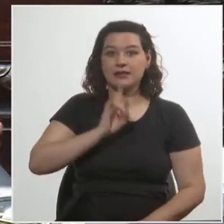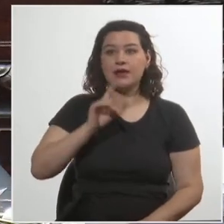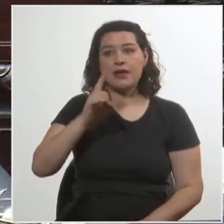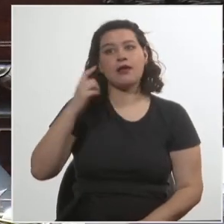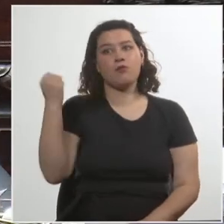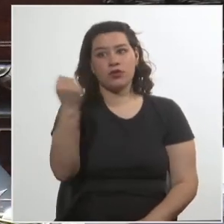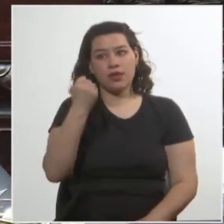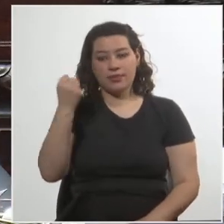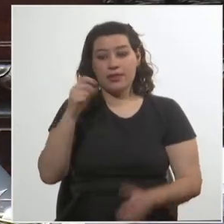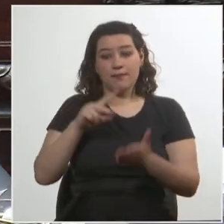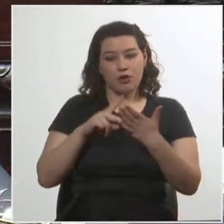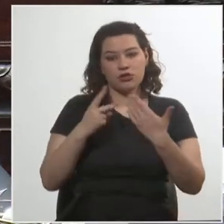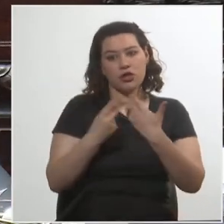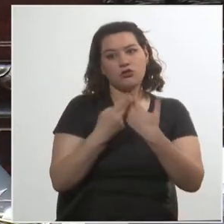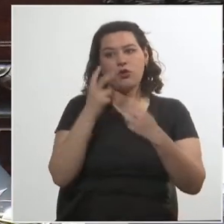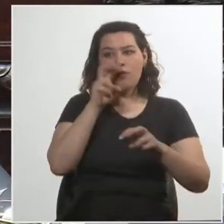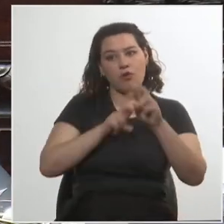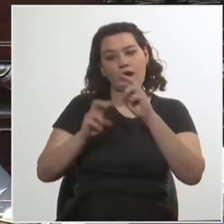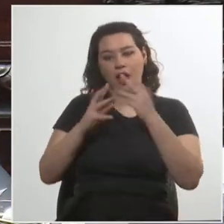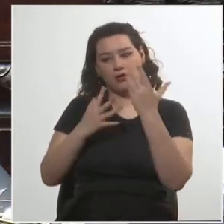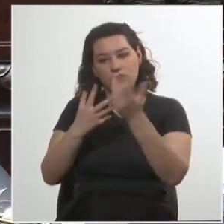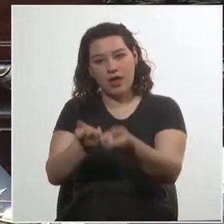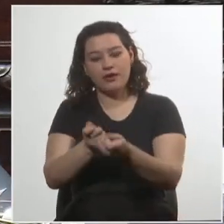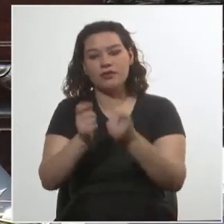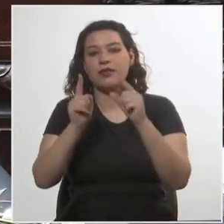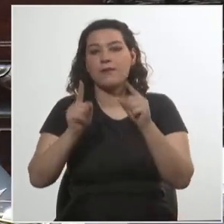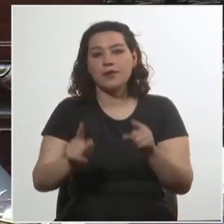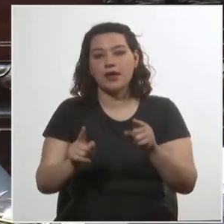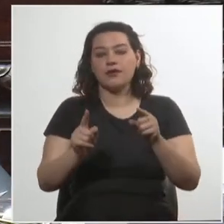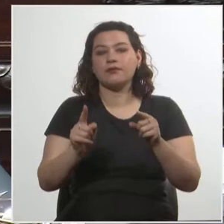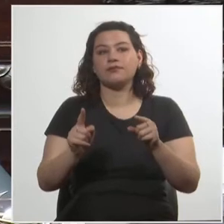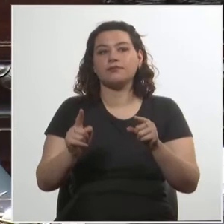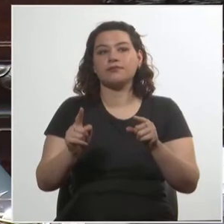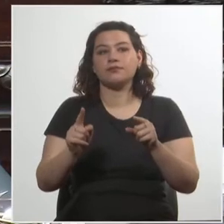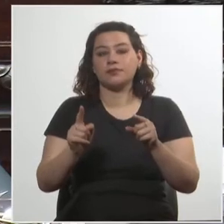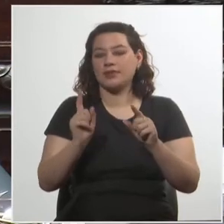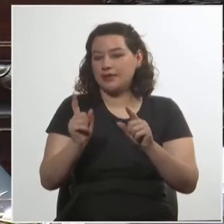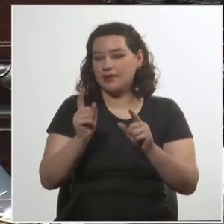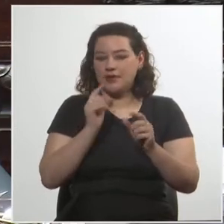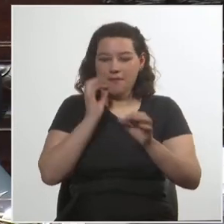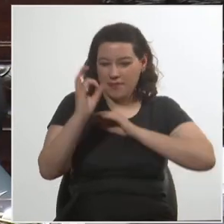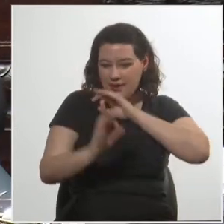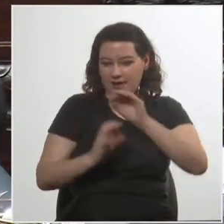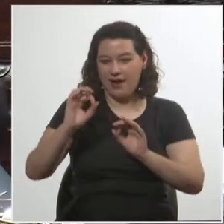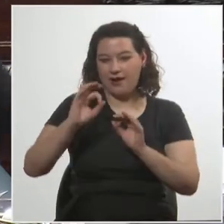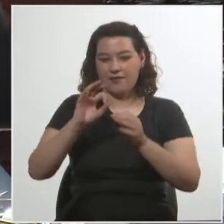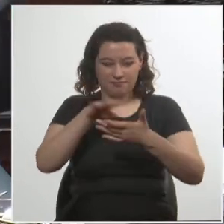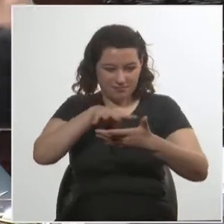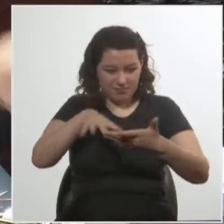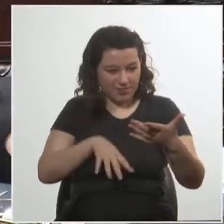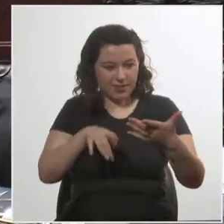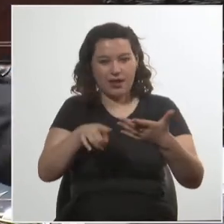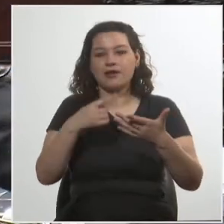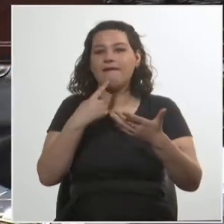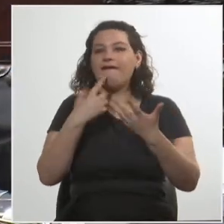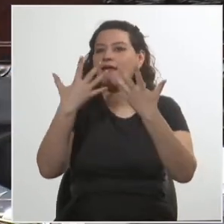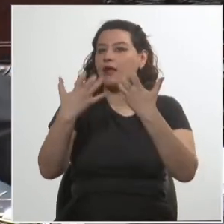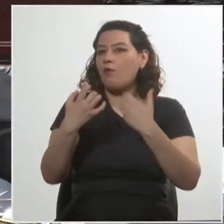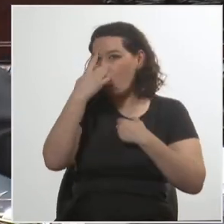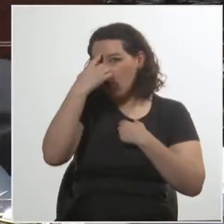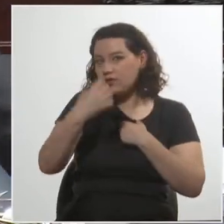y reza especialmente en la exposición de motivos un concepto que queremos que quede claro